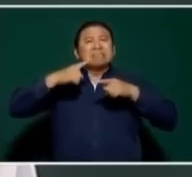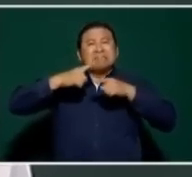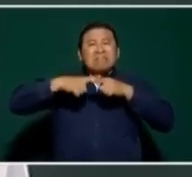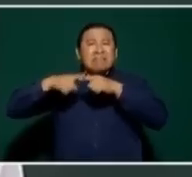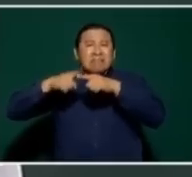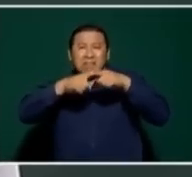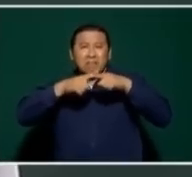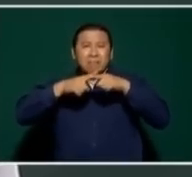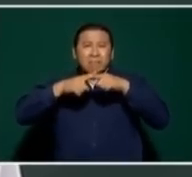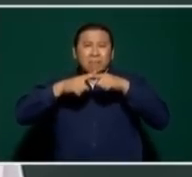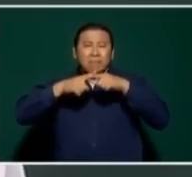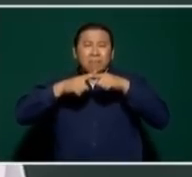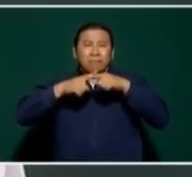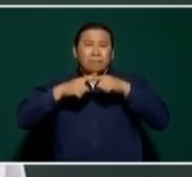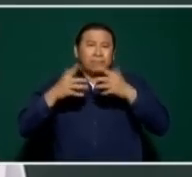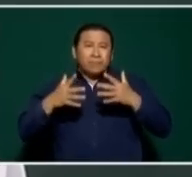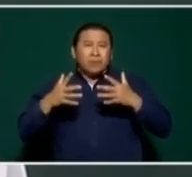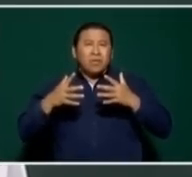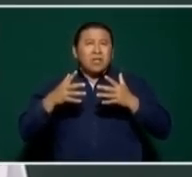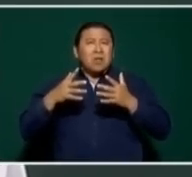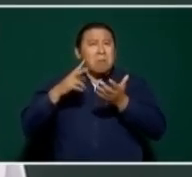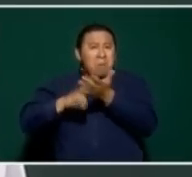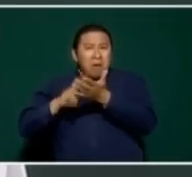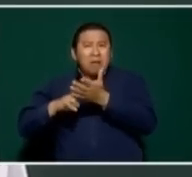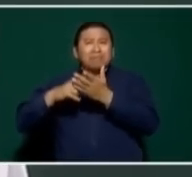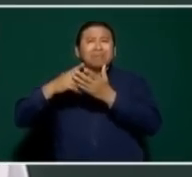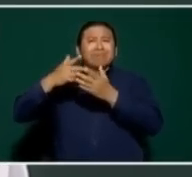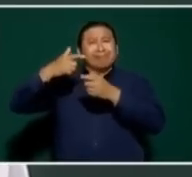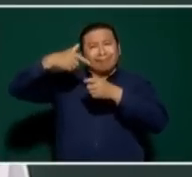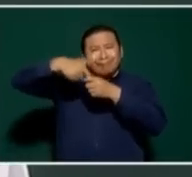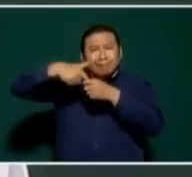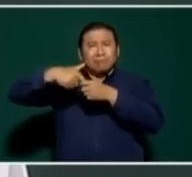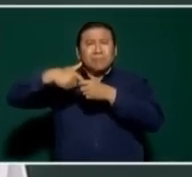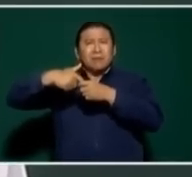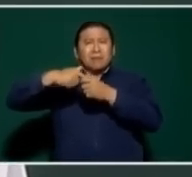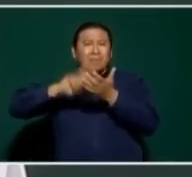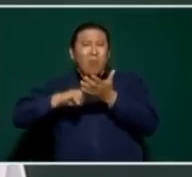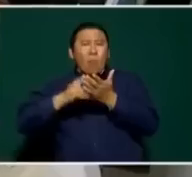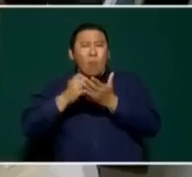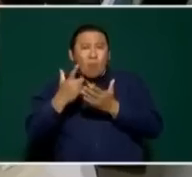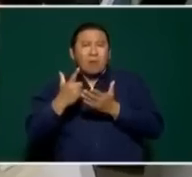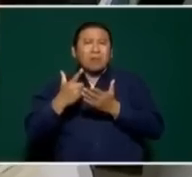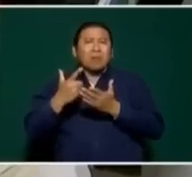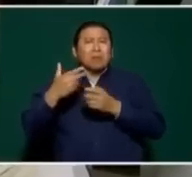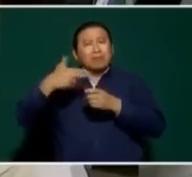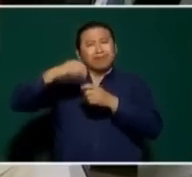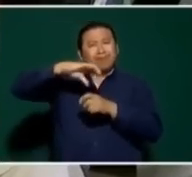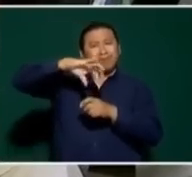quién en los precios de las gasolinas y del gas.